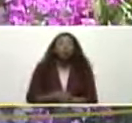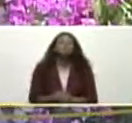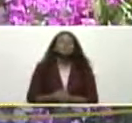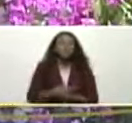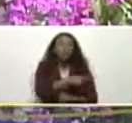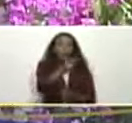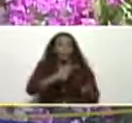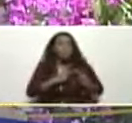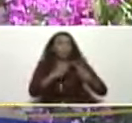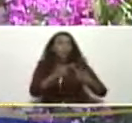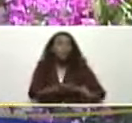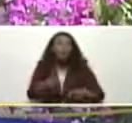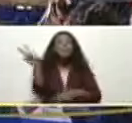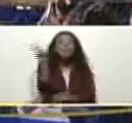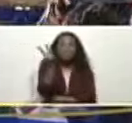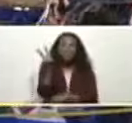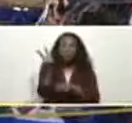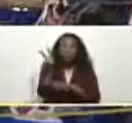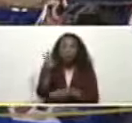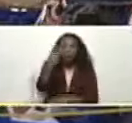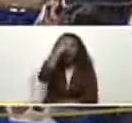con voluntad, porque en Venezuela,